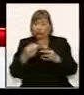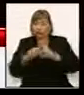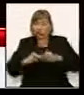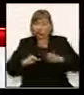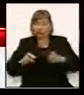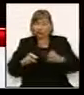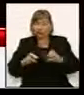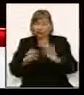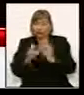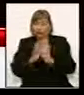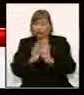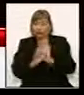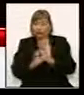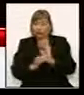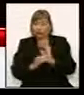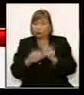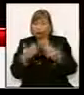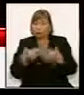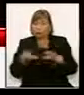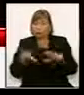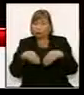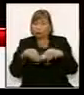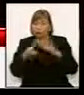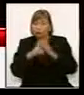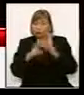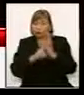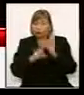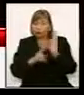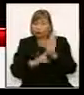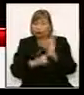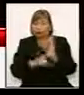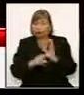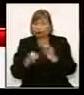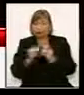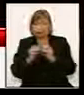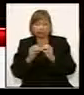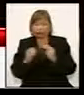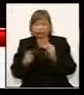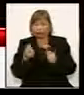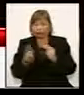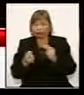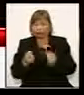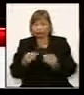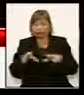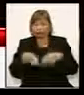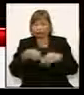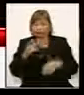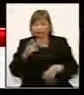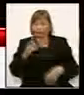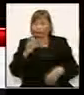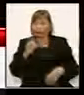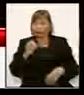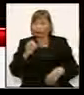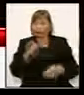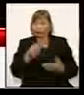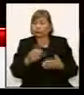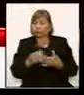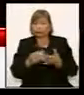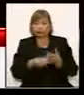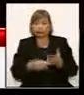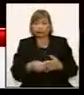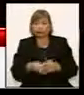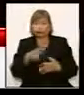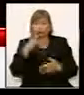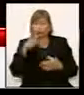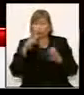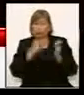de constitución, ya se ha aprobado el reglamento de la Autoridad de Transporte Urbano, ya se ha aprobado el ROF de la Autoridad de Transporte Urbano, y